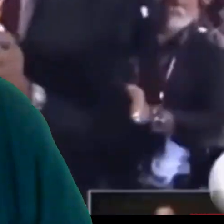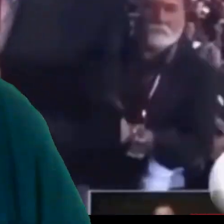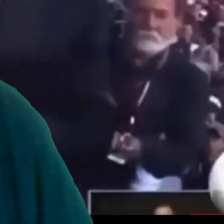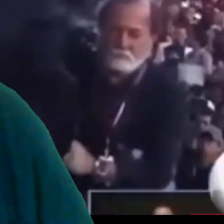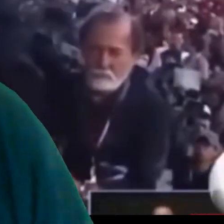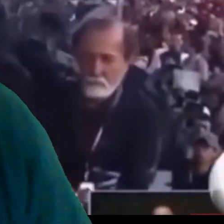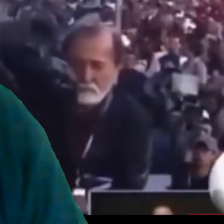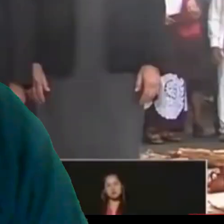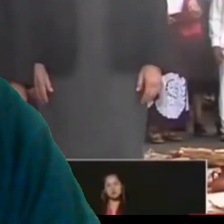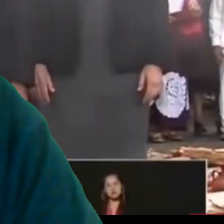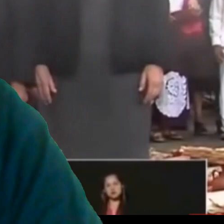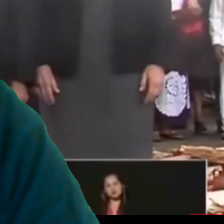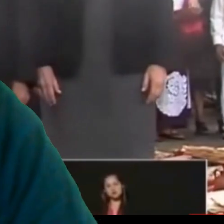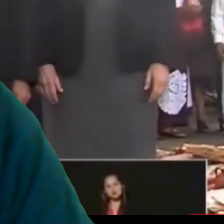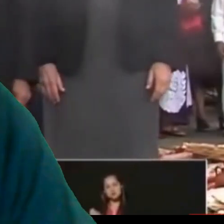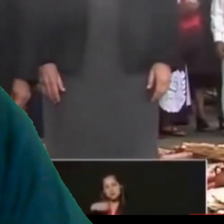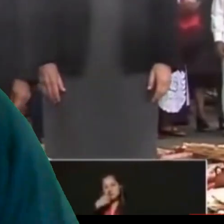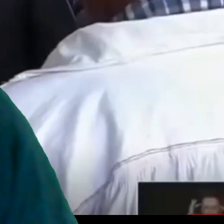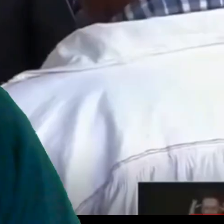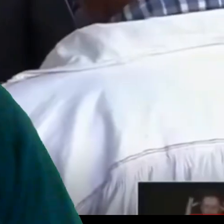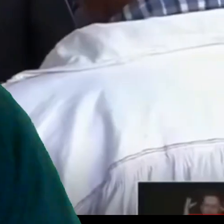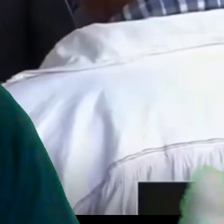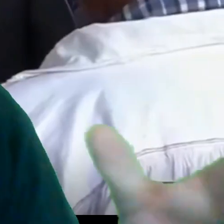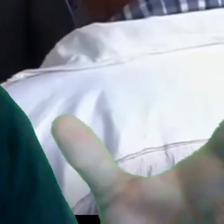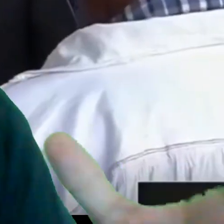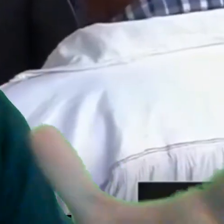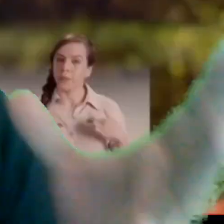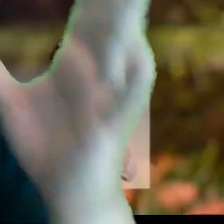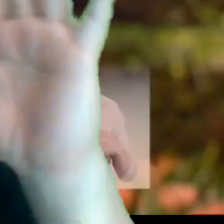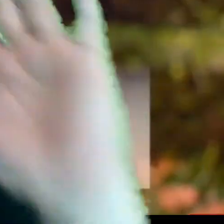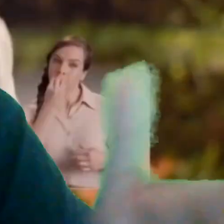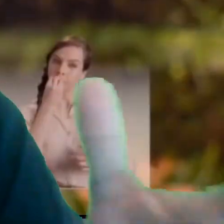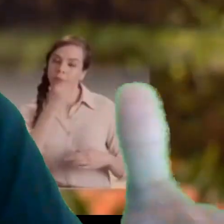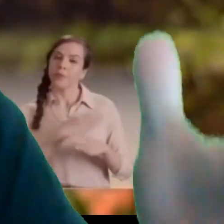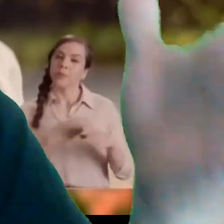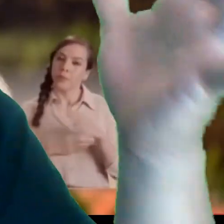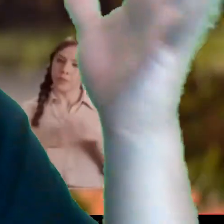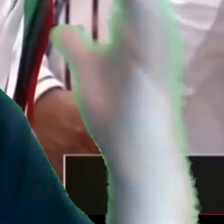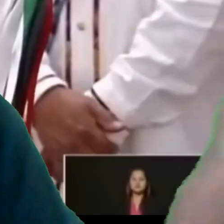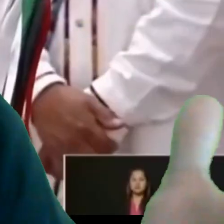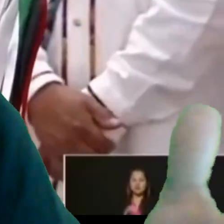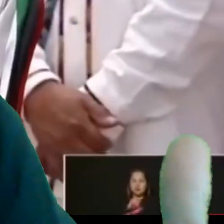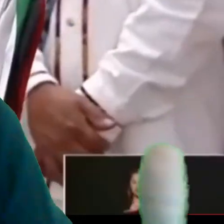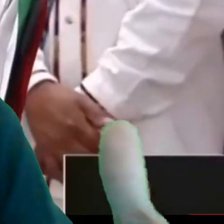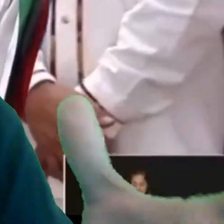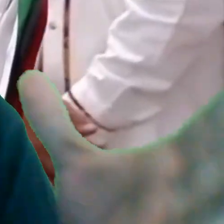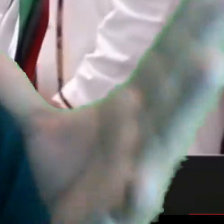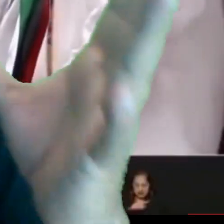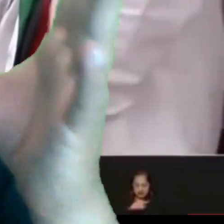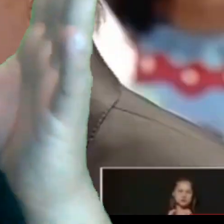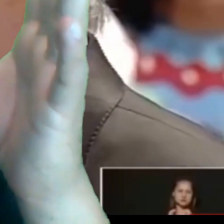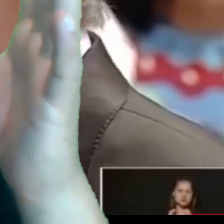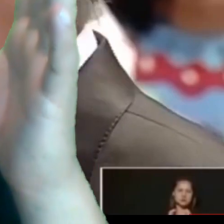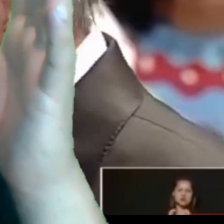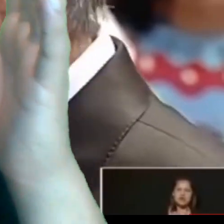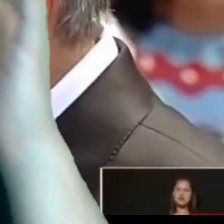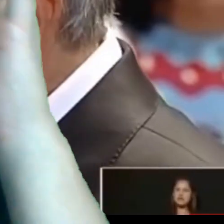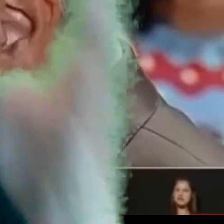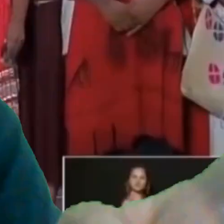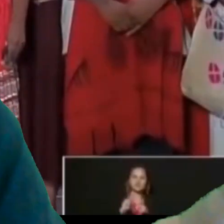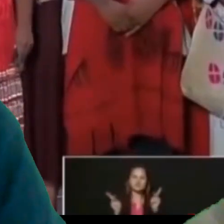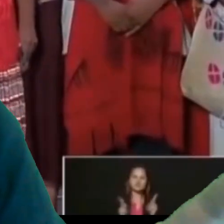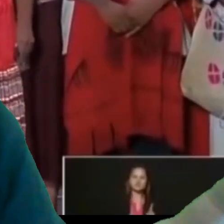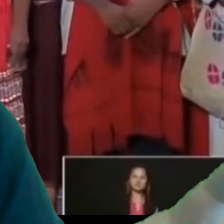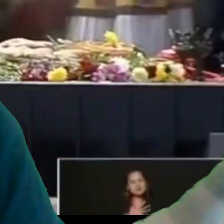vaya, ¿Qué me preocupa?